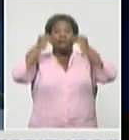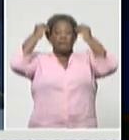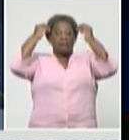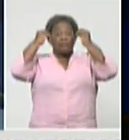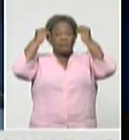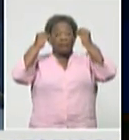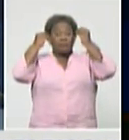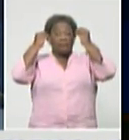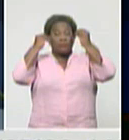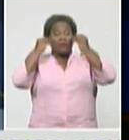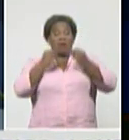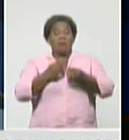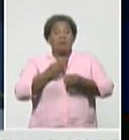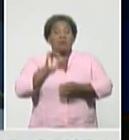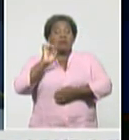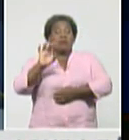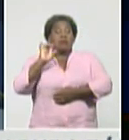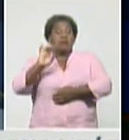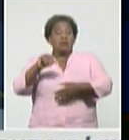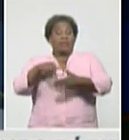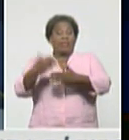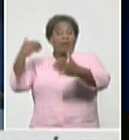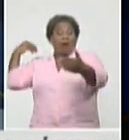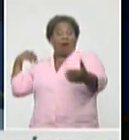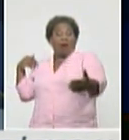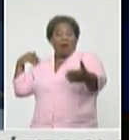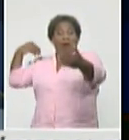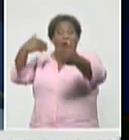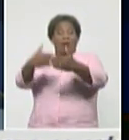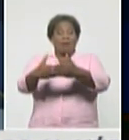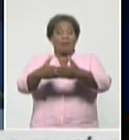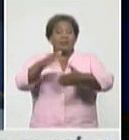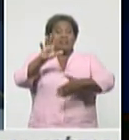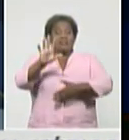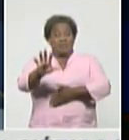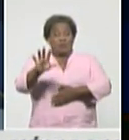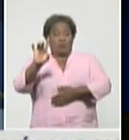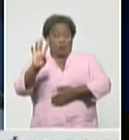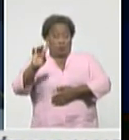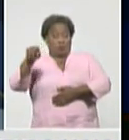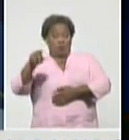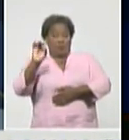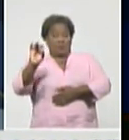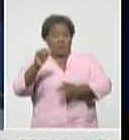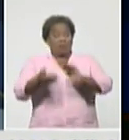en los últimos 15 días, de 54,7 sube a